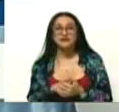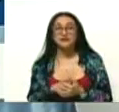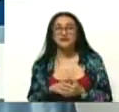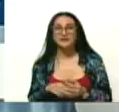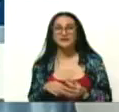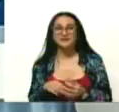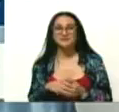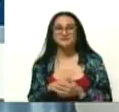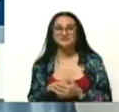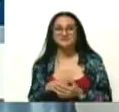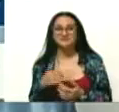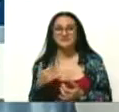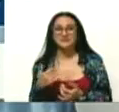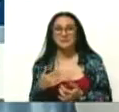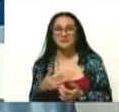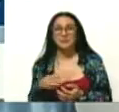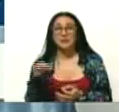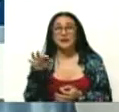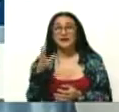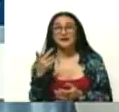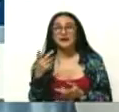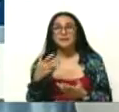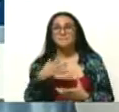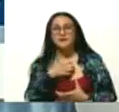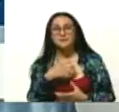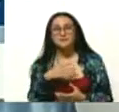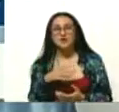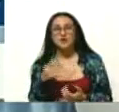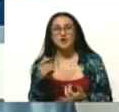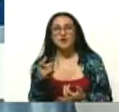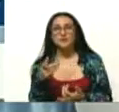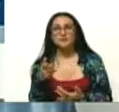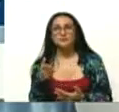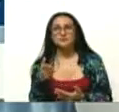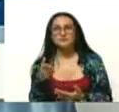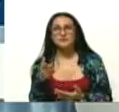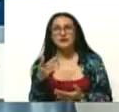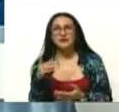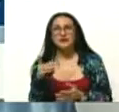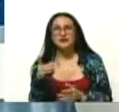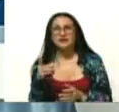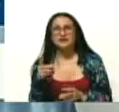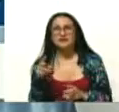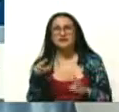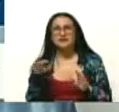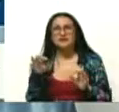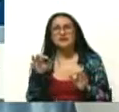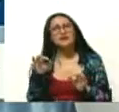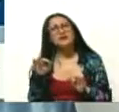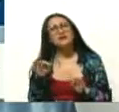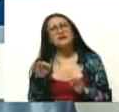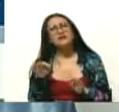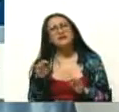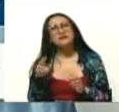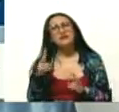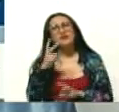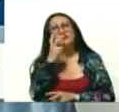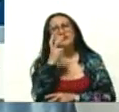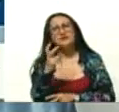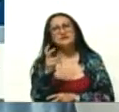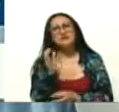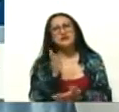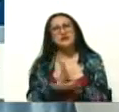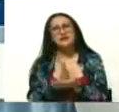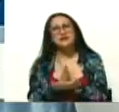¿Dónde quedó las letras de Bob Dylan, premio Nobel de literatura, al lado de las de estos pseudomúsicos que lo que incitan es